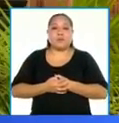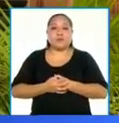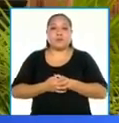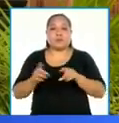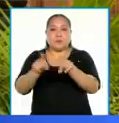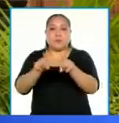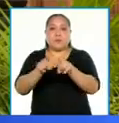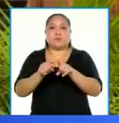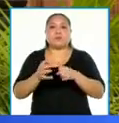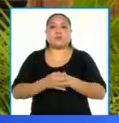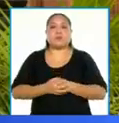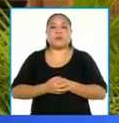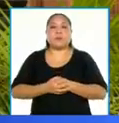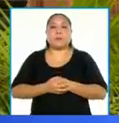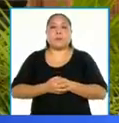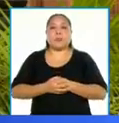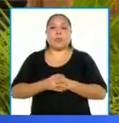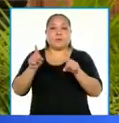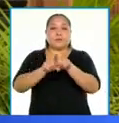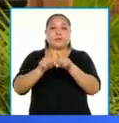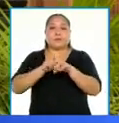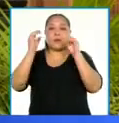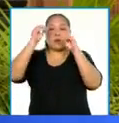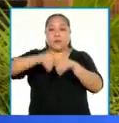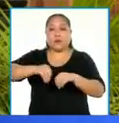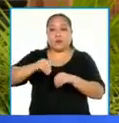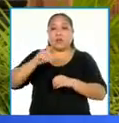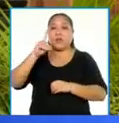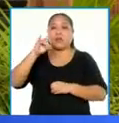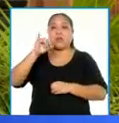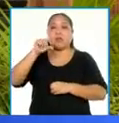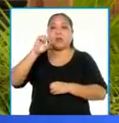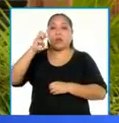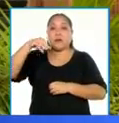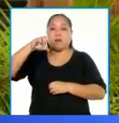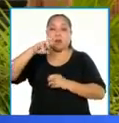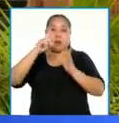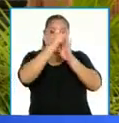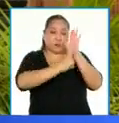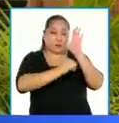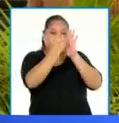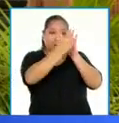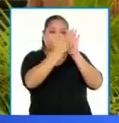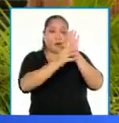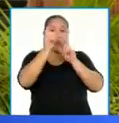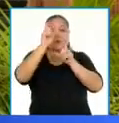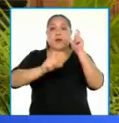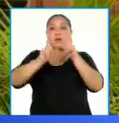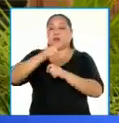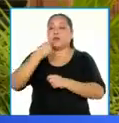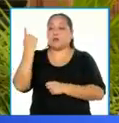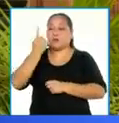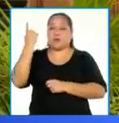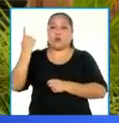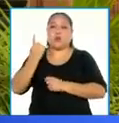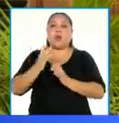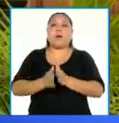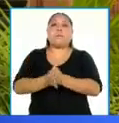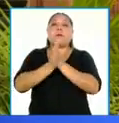también se ha registrado en DIGEMIT las personas individuales que han pedido